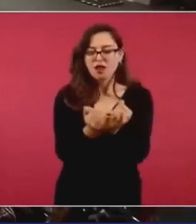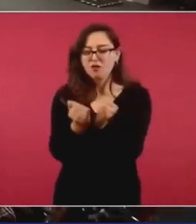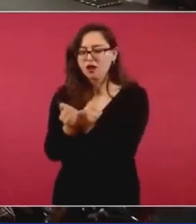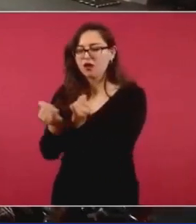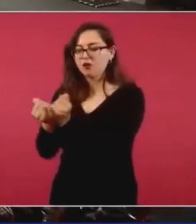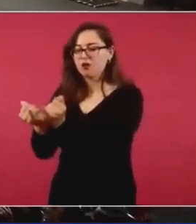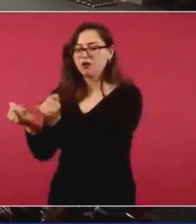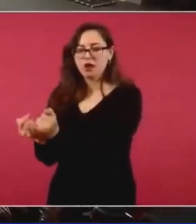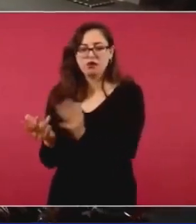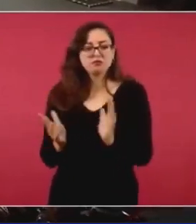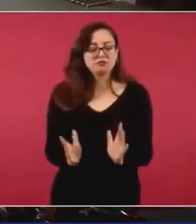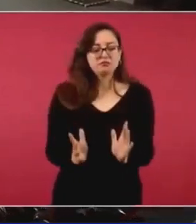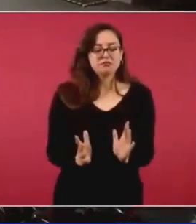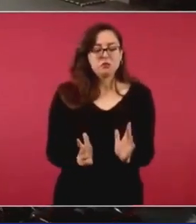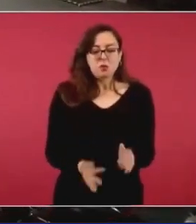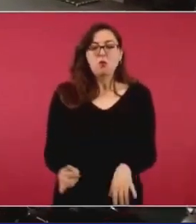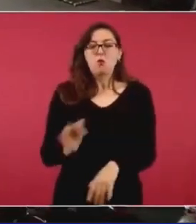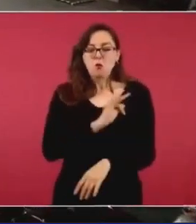en un periódico,